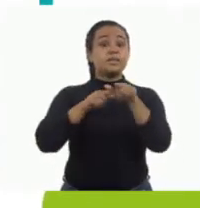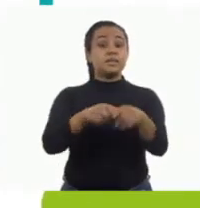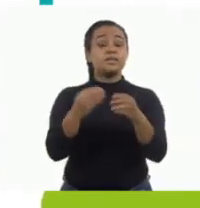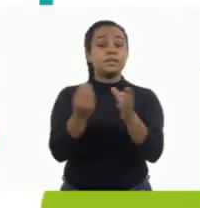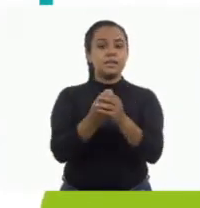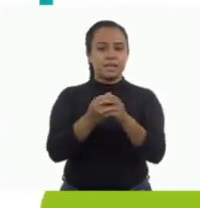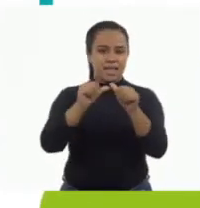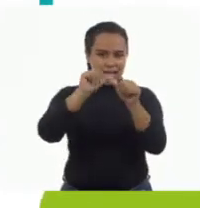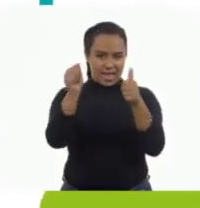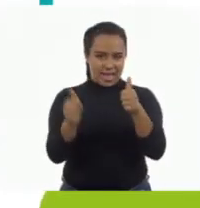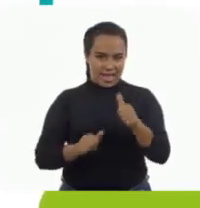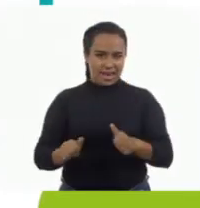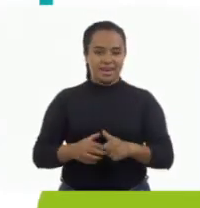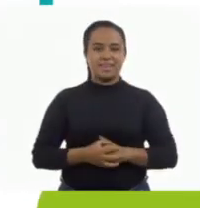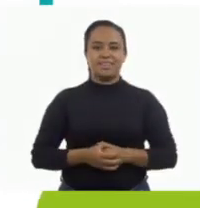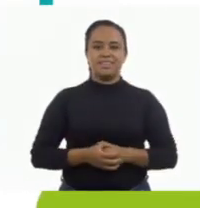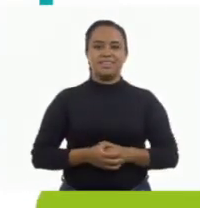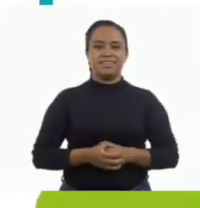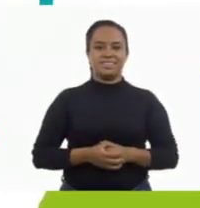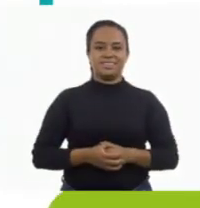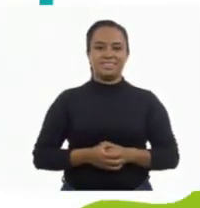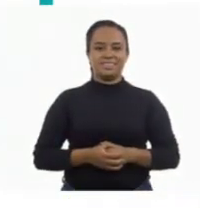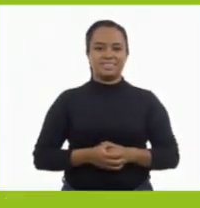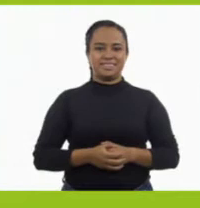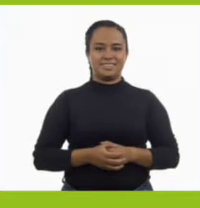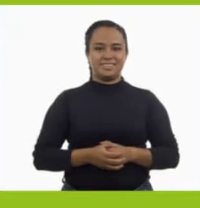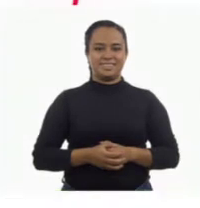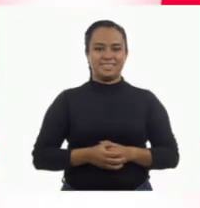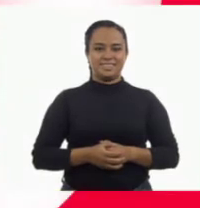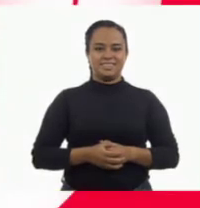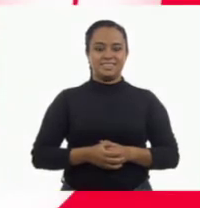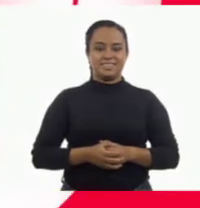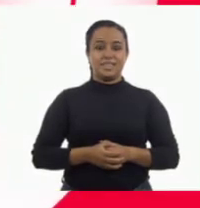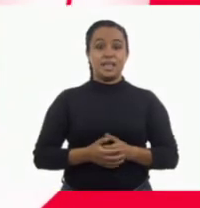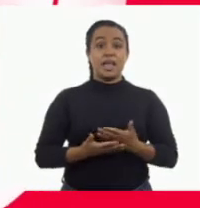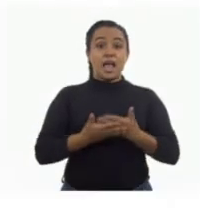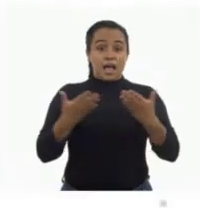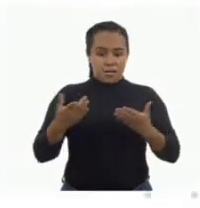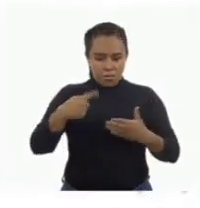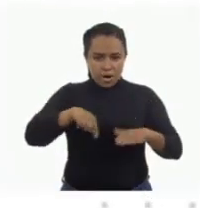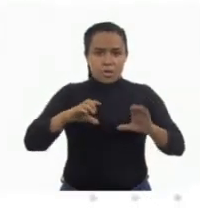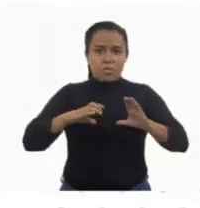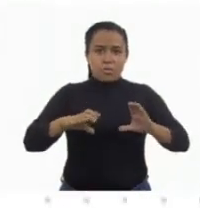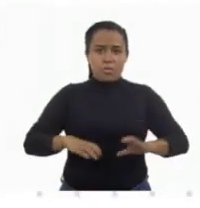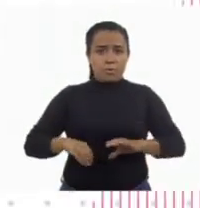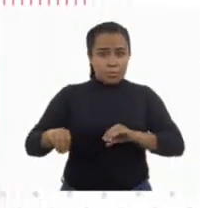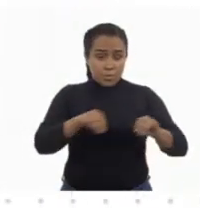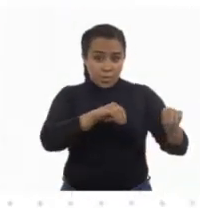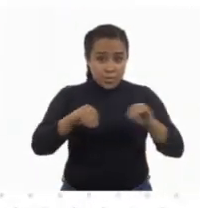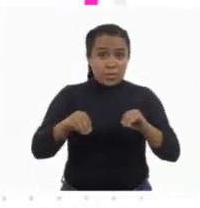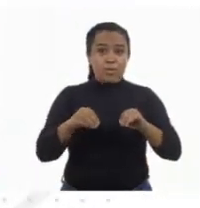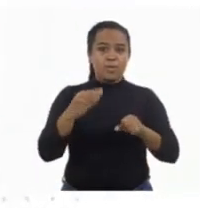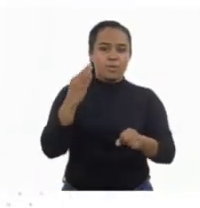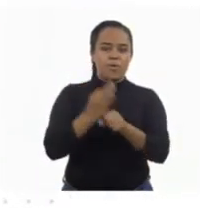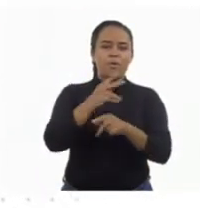Continuamos con artes. Es hora de mover el cuerpo. Vamos a la siguiente pausa activa.